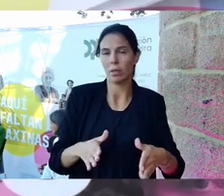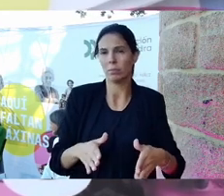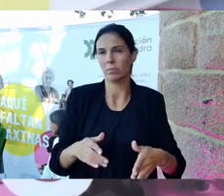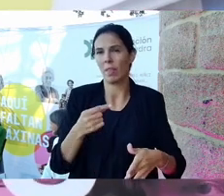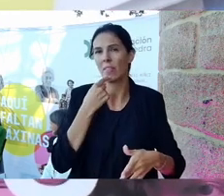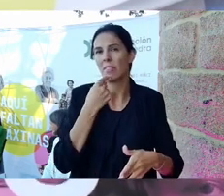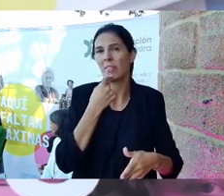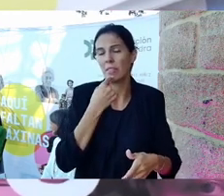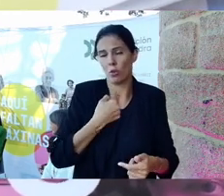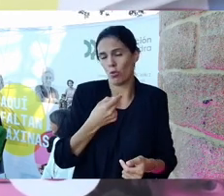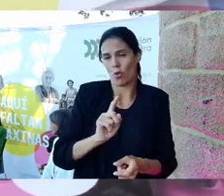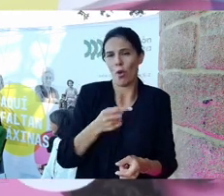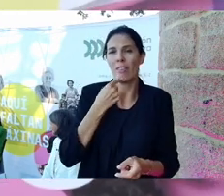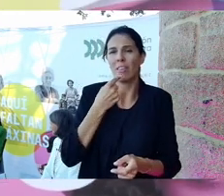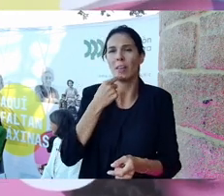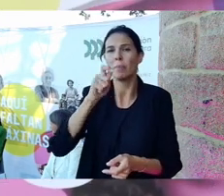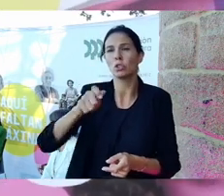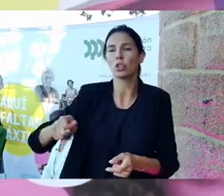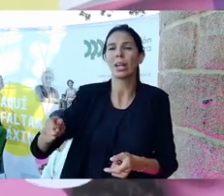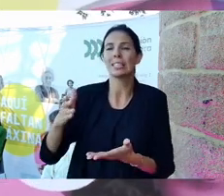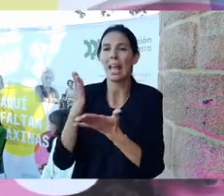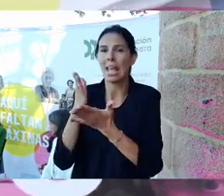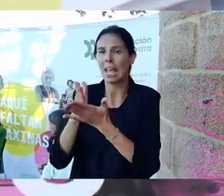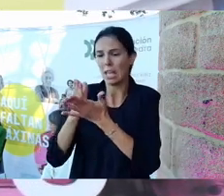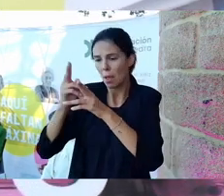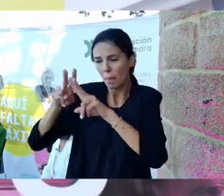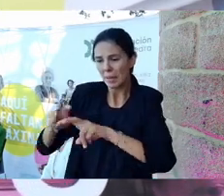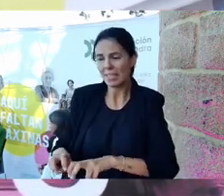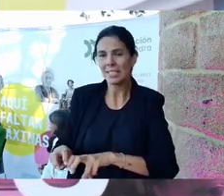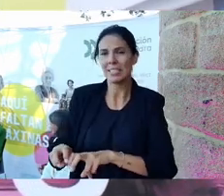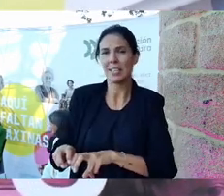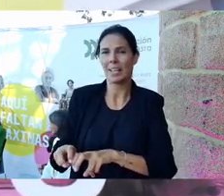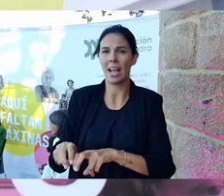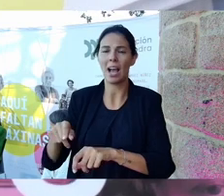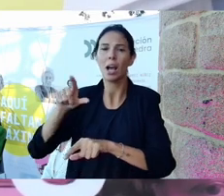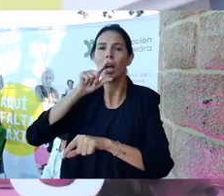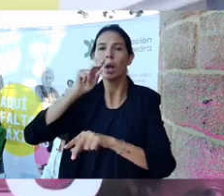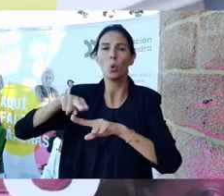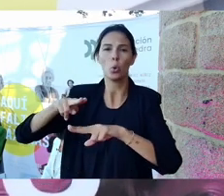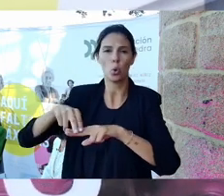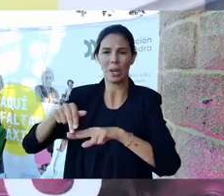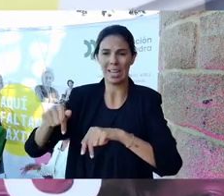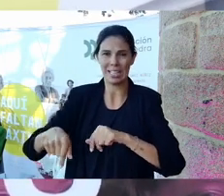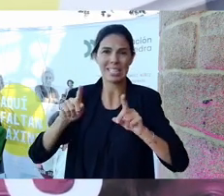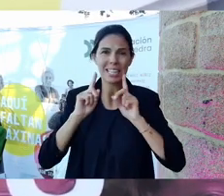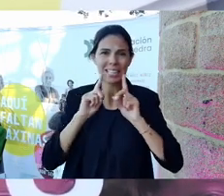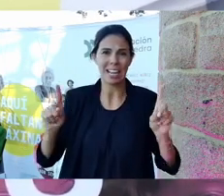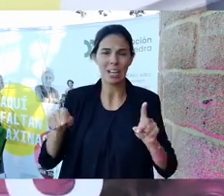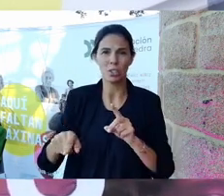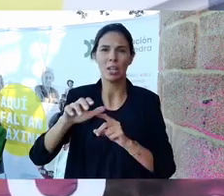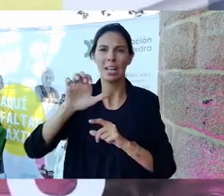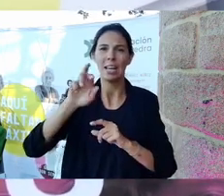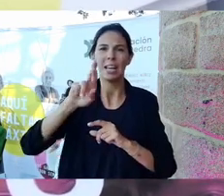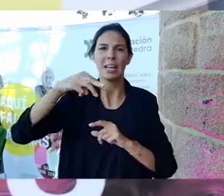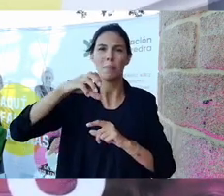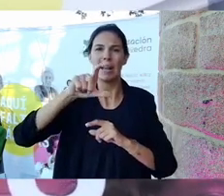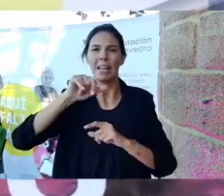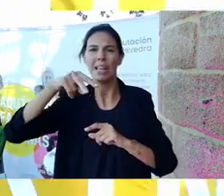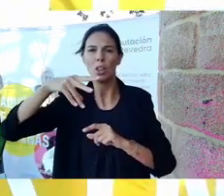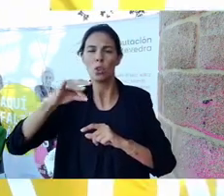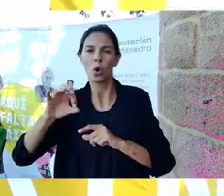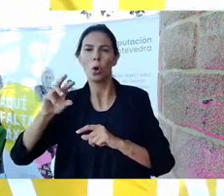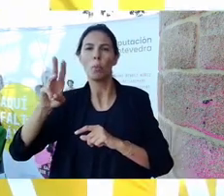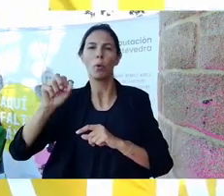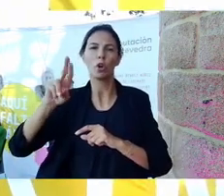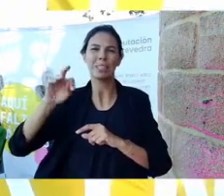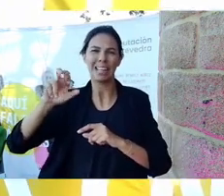han estudiado, no lo digo yo, lo dicen los que lo han estudiado a la figura de Urraca mucho mejor que yo, que en este caso son